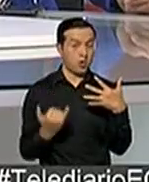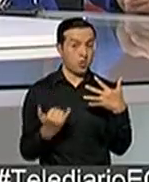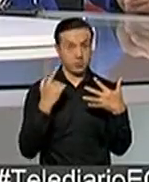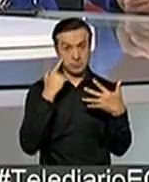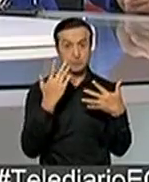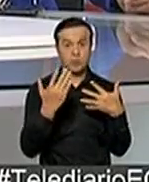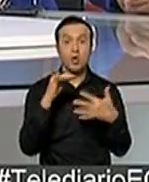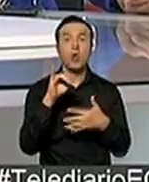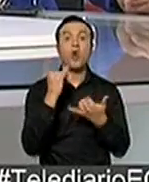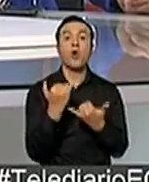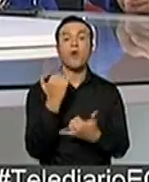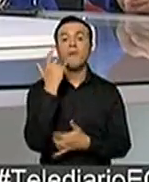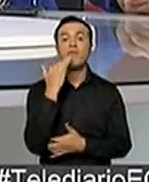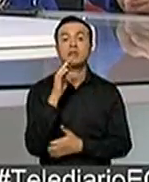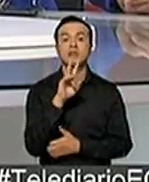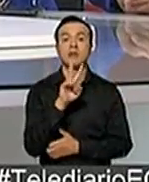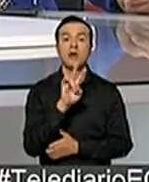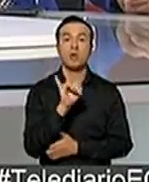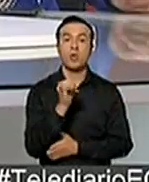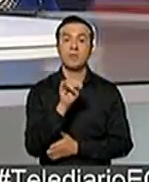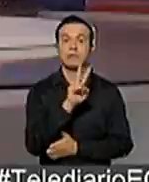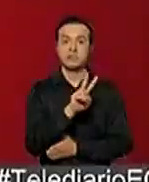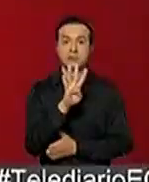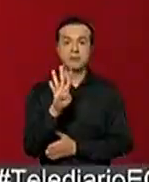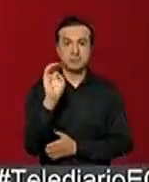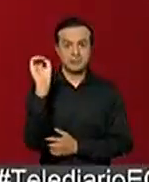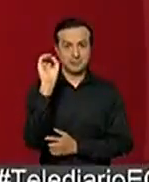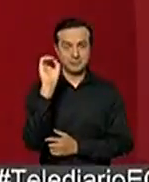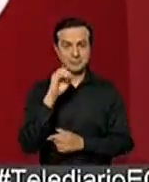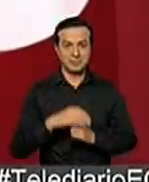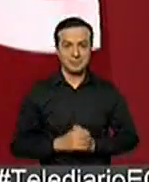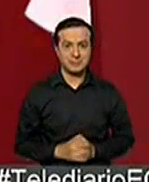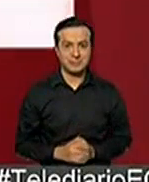día, jueves 24 de octubre.